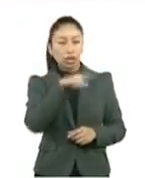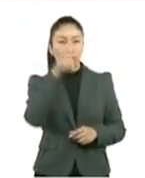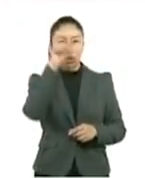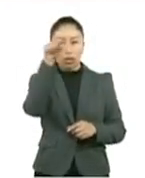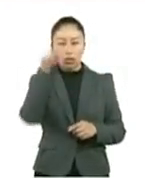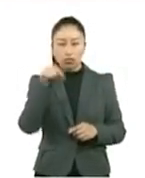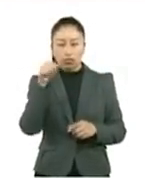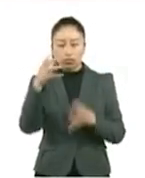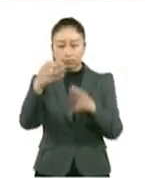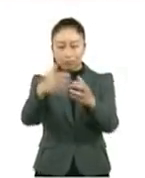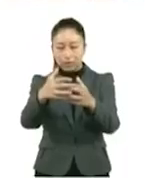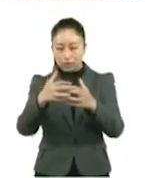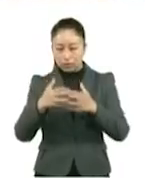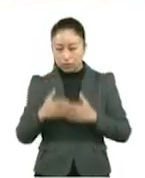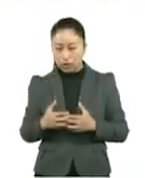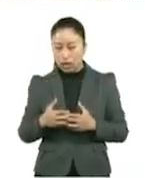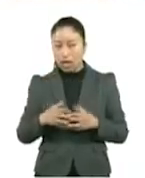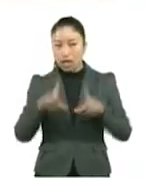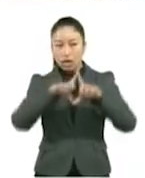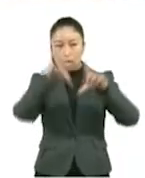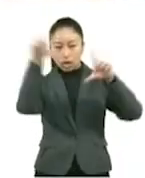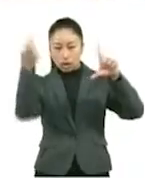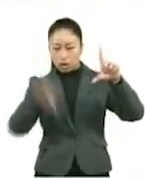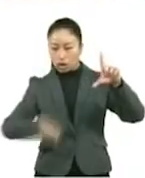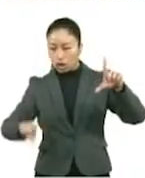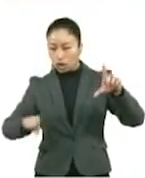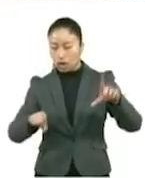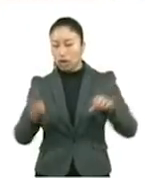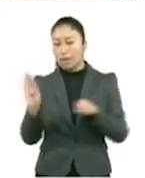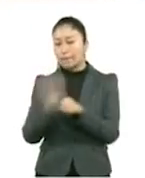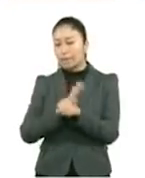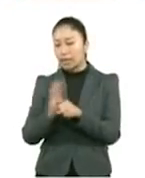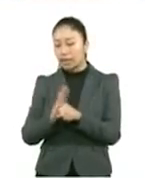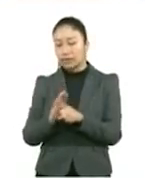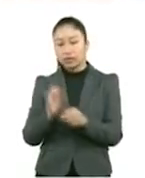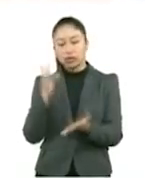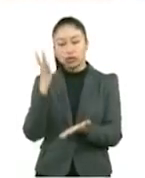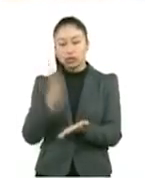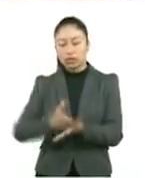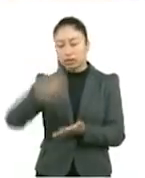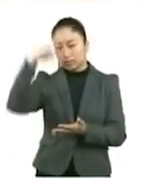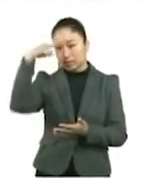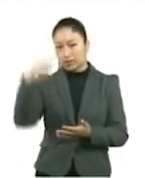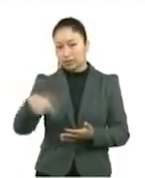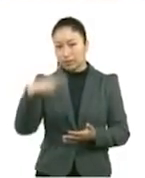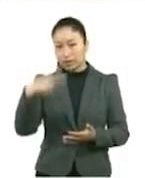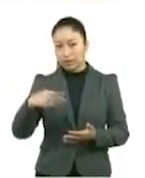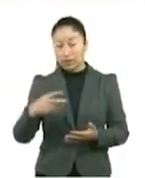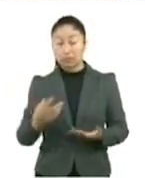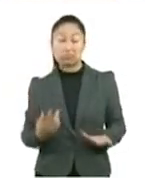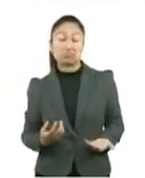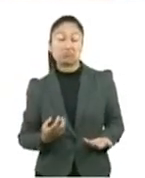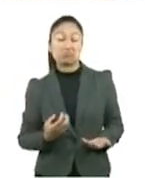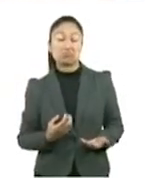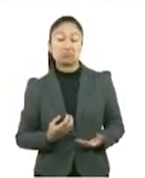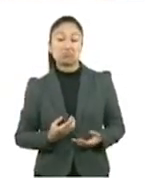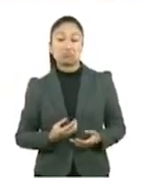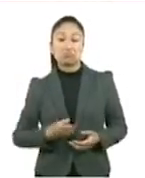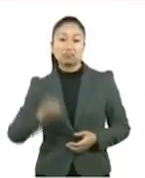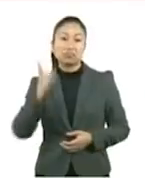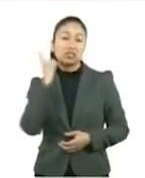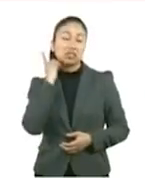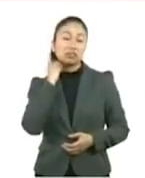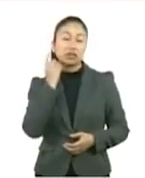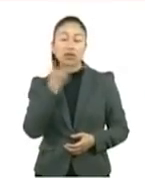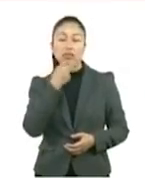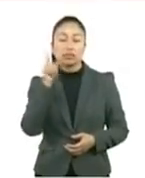eso se rescató el litio, para beneficio de la nación. De ese tamaño es lo que hicieron nuestras diputadas y diputados.